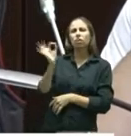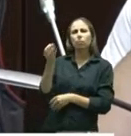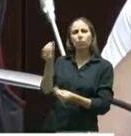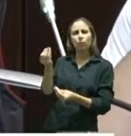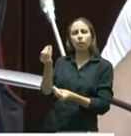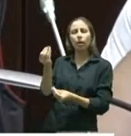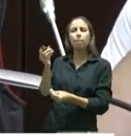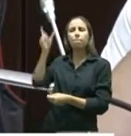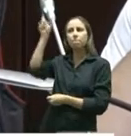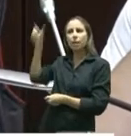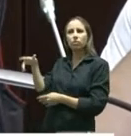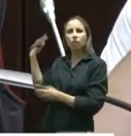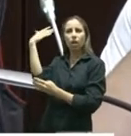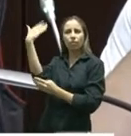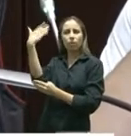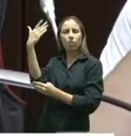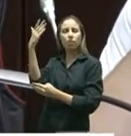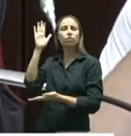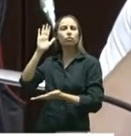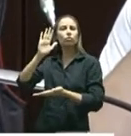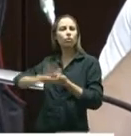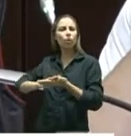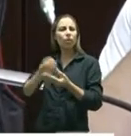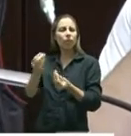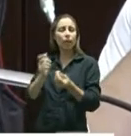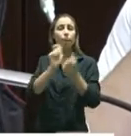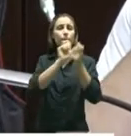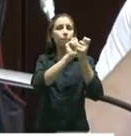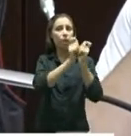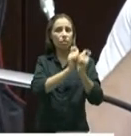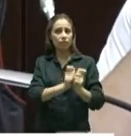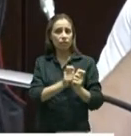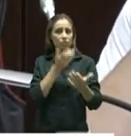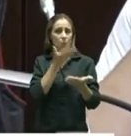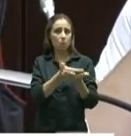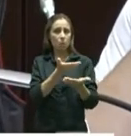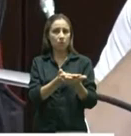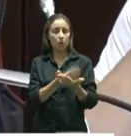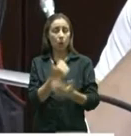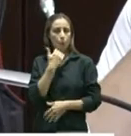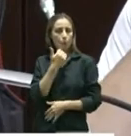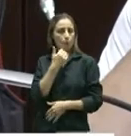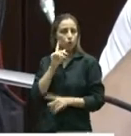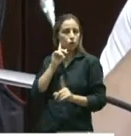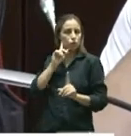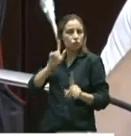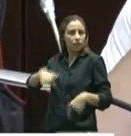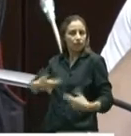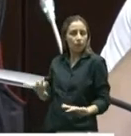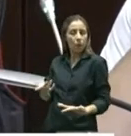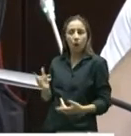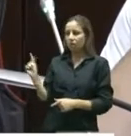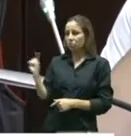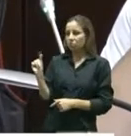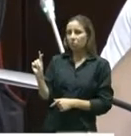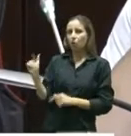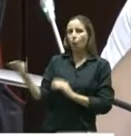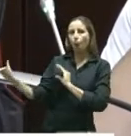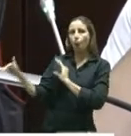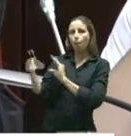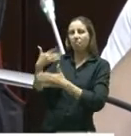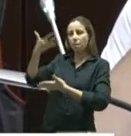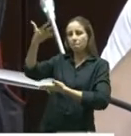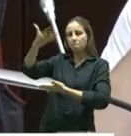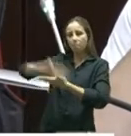proyecto sobre las modificaciones que se plantearon eh que no teníamos ni conocimiento un ratito nos llegó una hojita donde pudimos ver esas